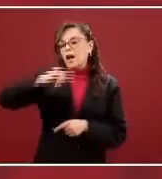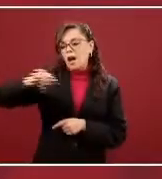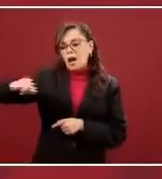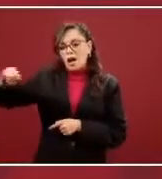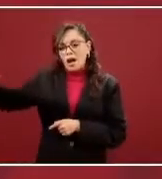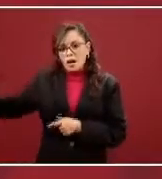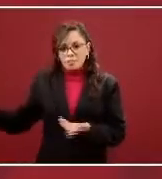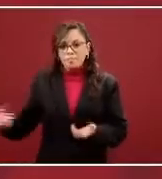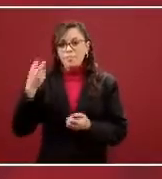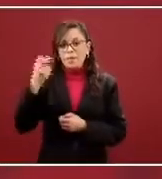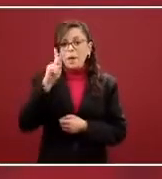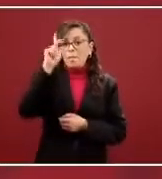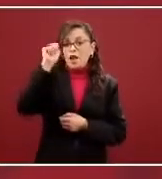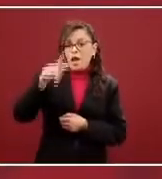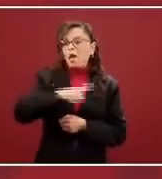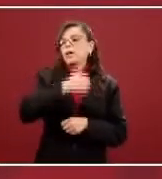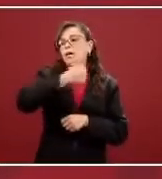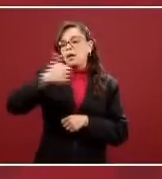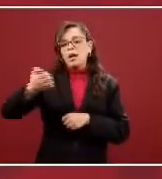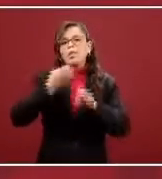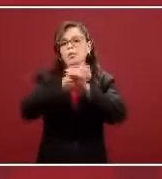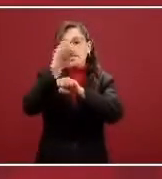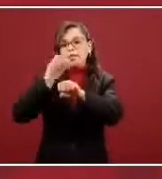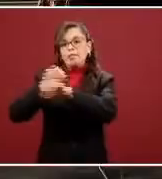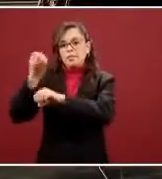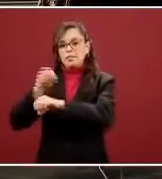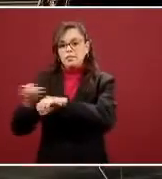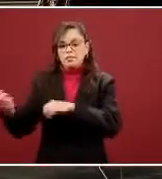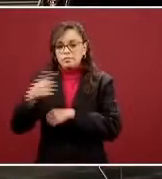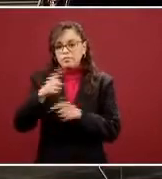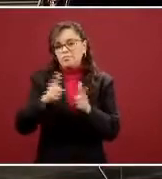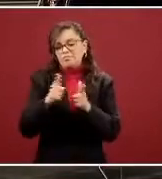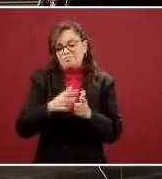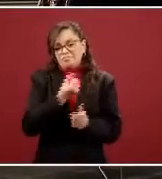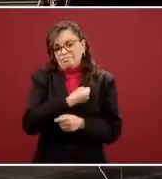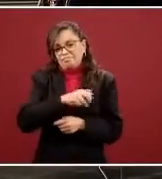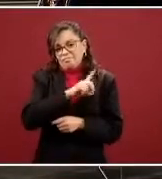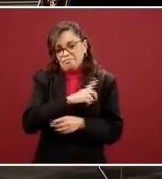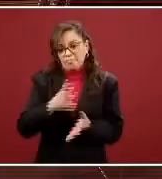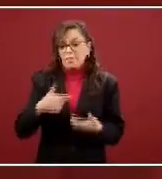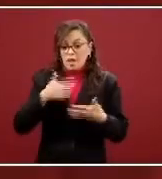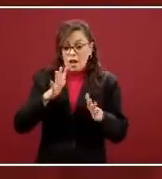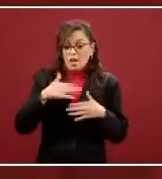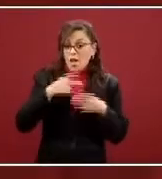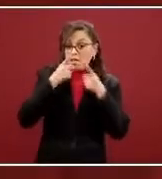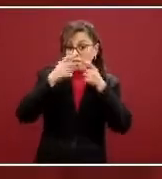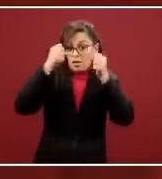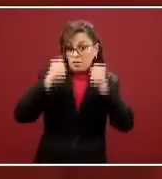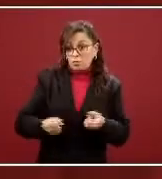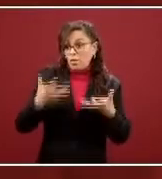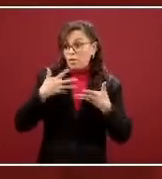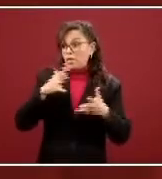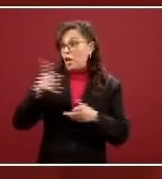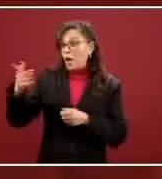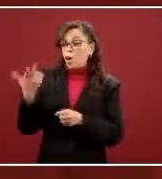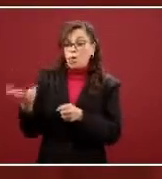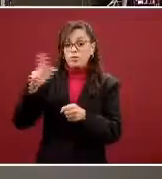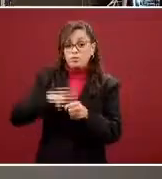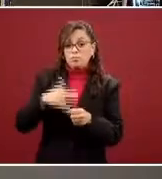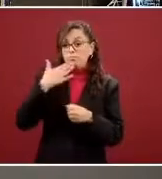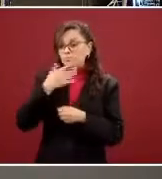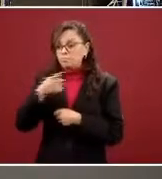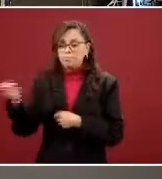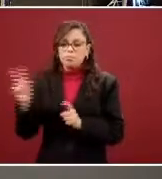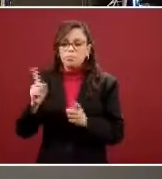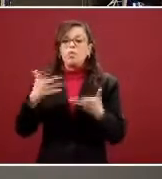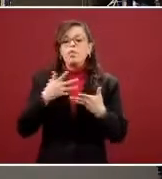haciendo con cada estado, con cada red integrada de salud. Entonces no podemos decir que ahora hay hospitales reconvertidos, sino lo que hay son planes de reconversión.